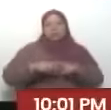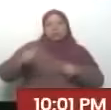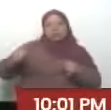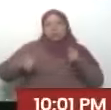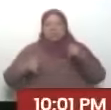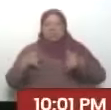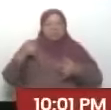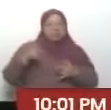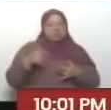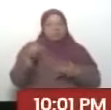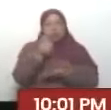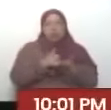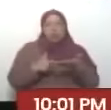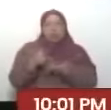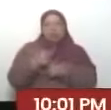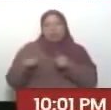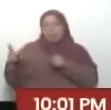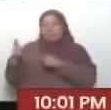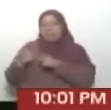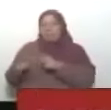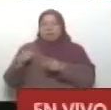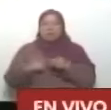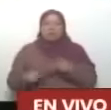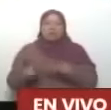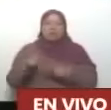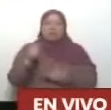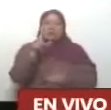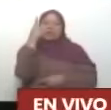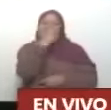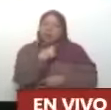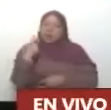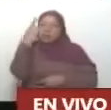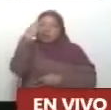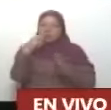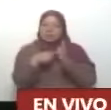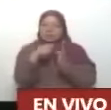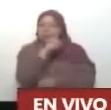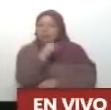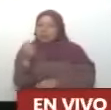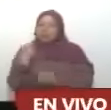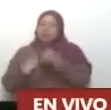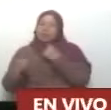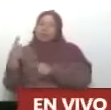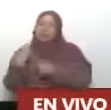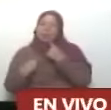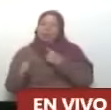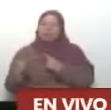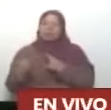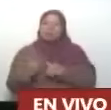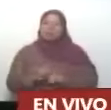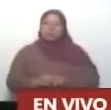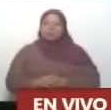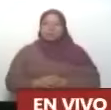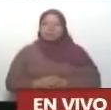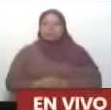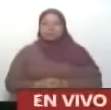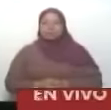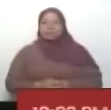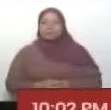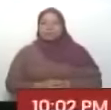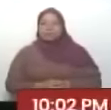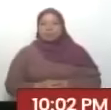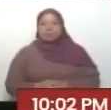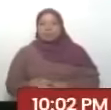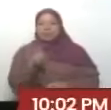sabores. Esto es Venezuela. Mil caras, mil rostros, mil colores, mil sonidos. Así, para ti, Venezuela. Como tu camisa. Exactamente.